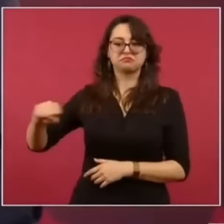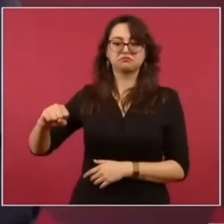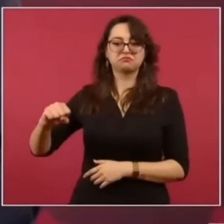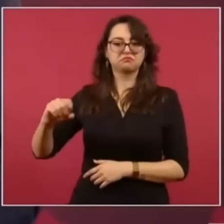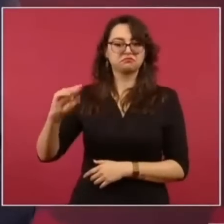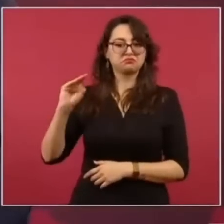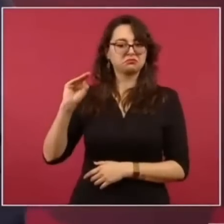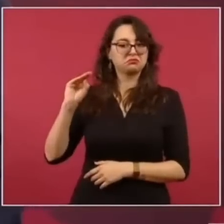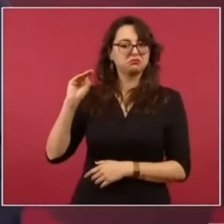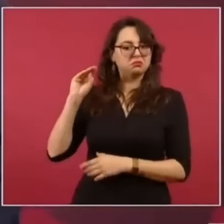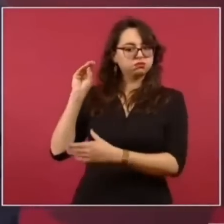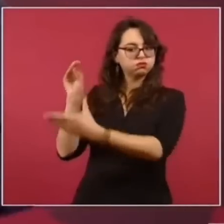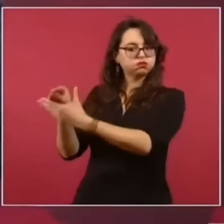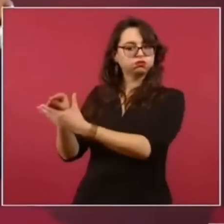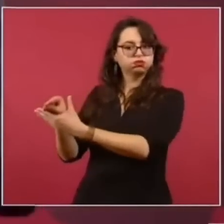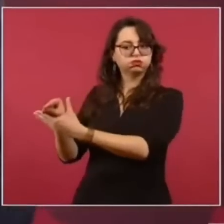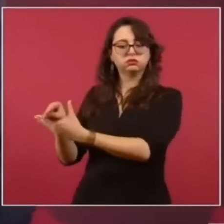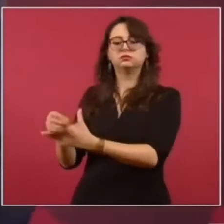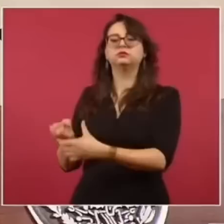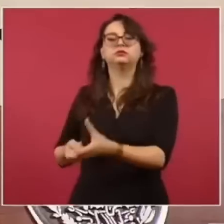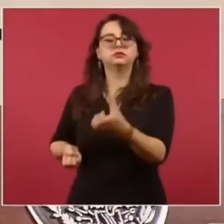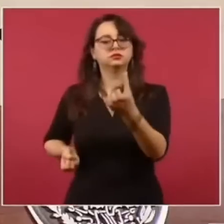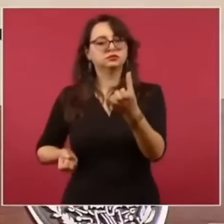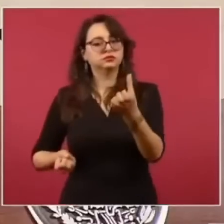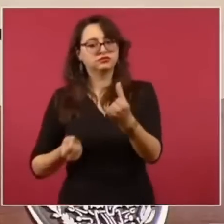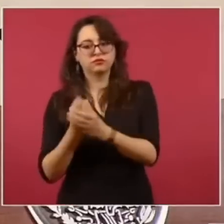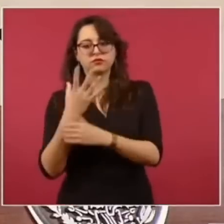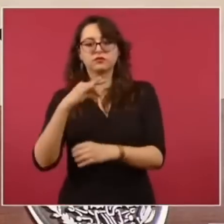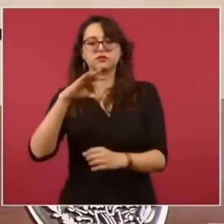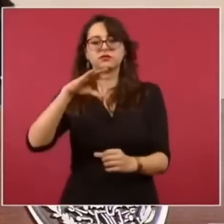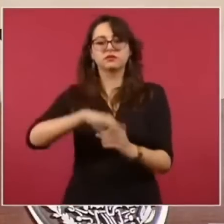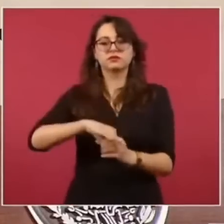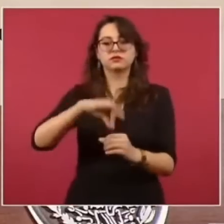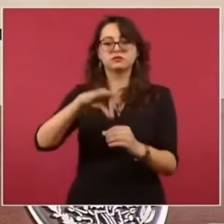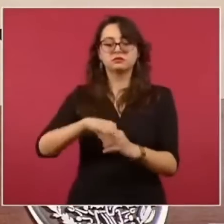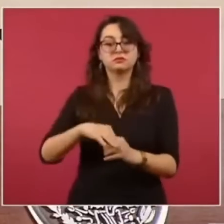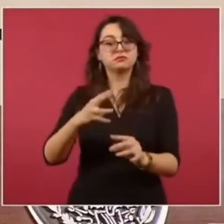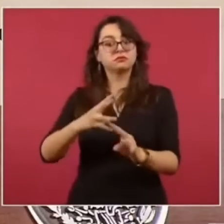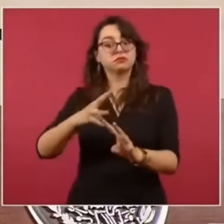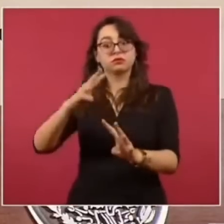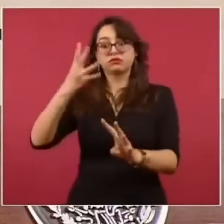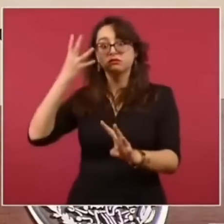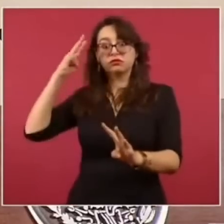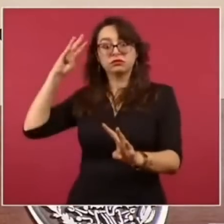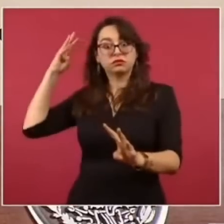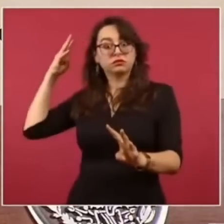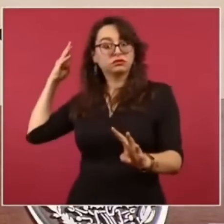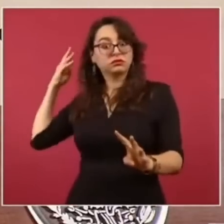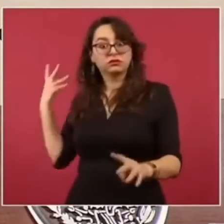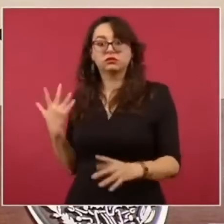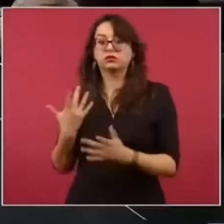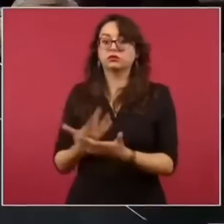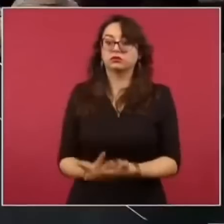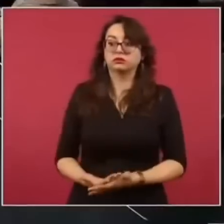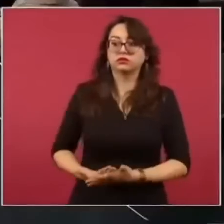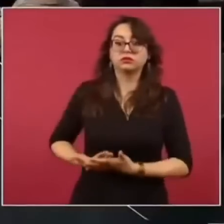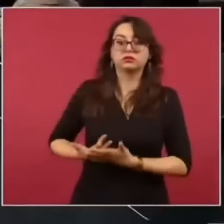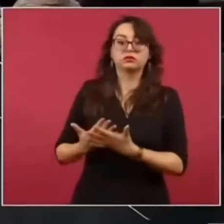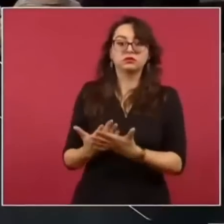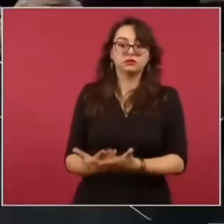estuvo a la altura de las circunstancias. Salió a votar, hizo colas, esperó